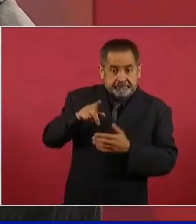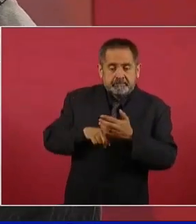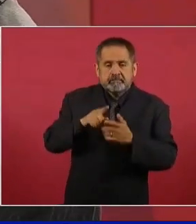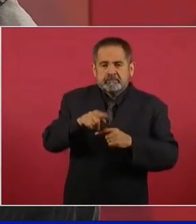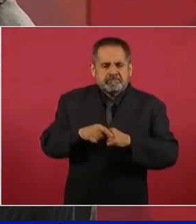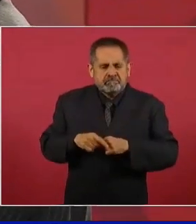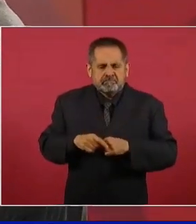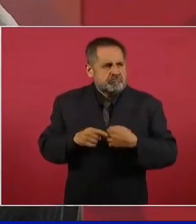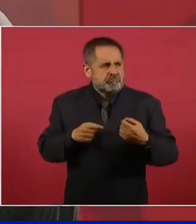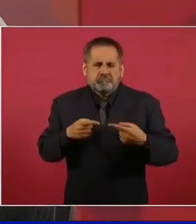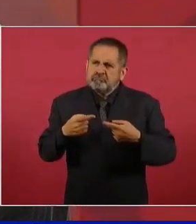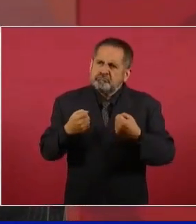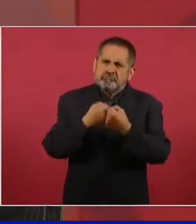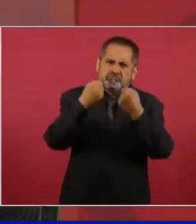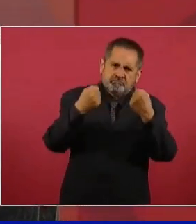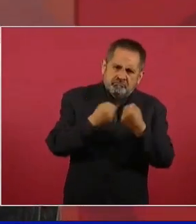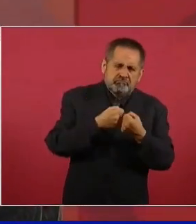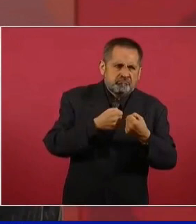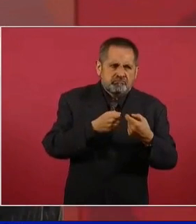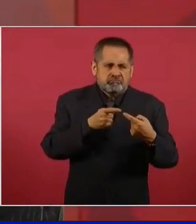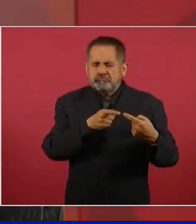a confrontar